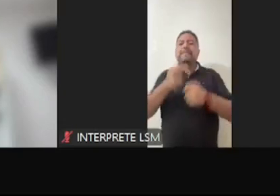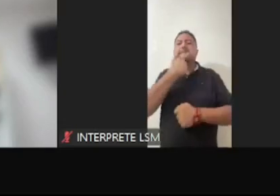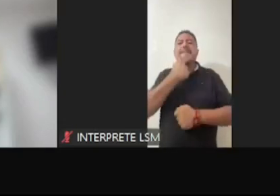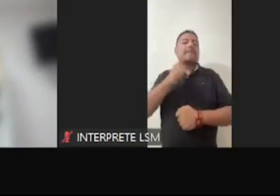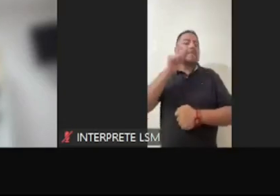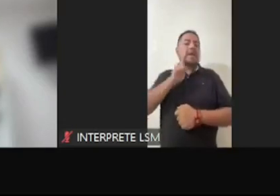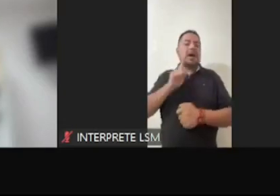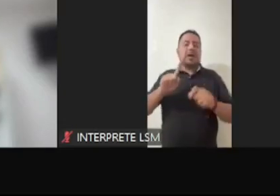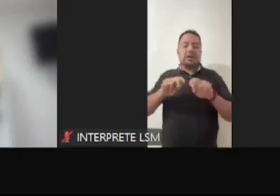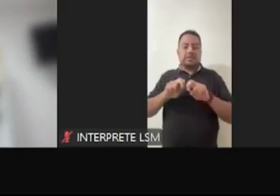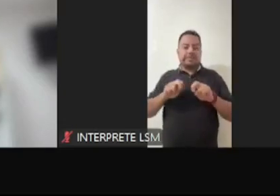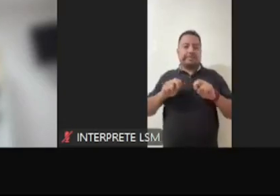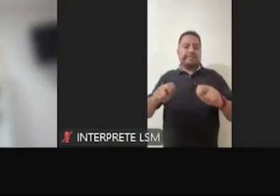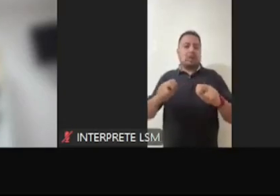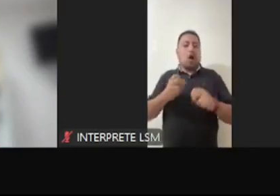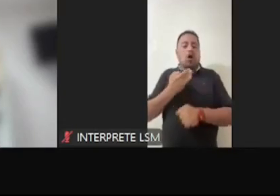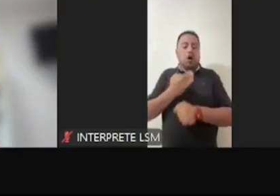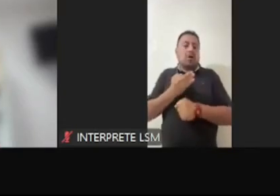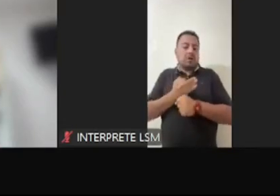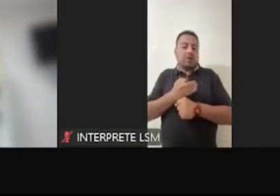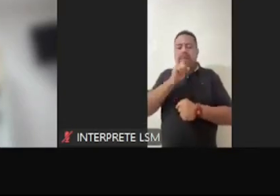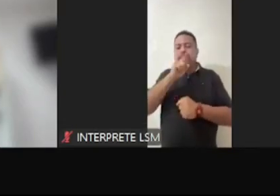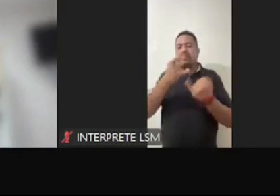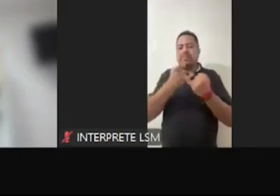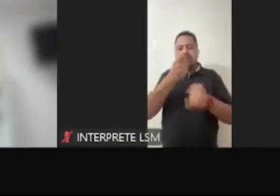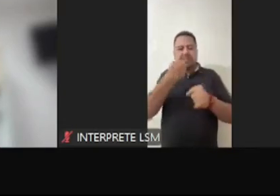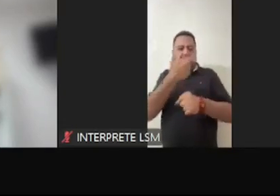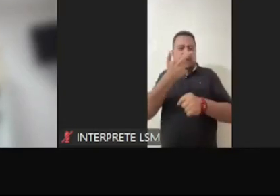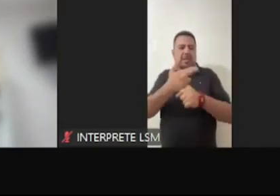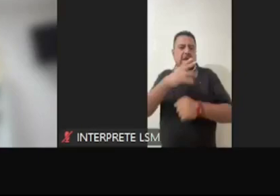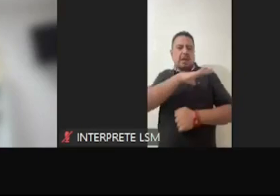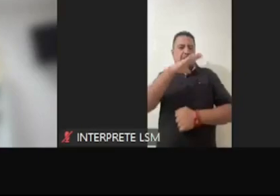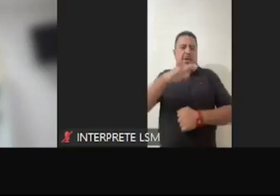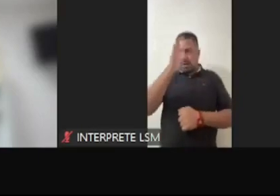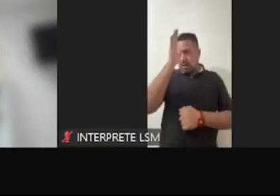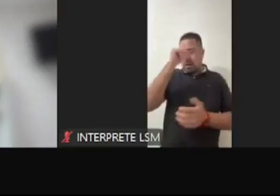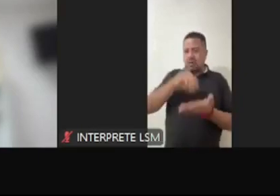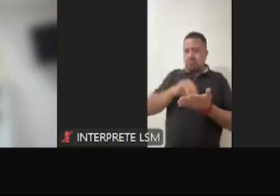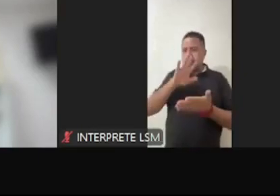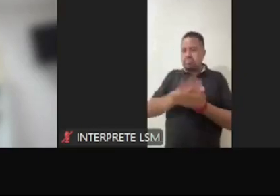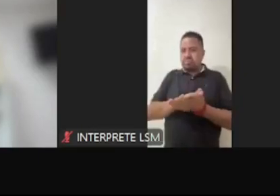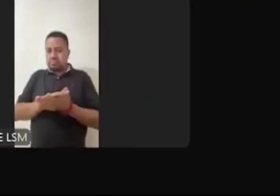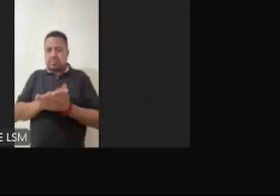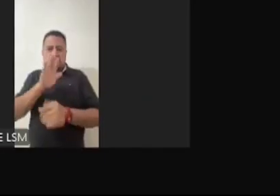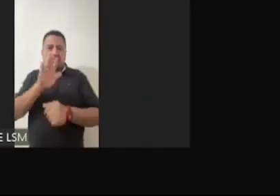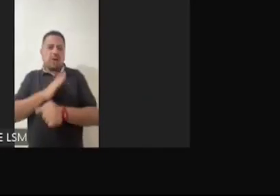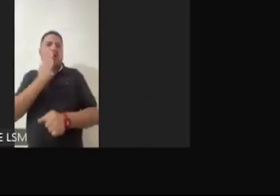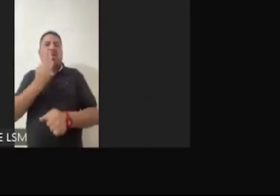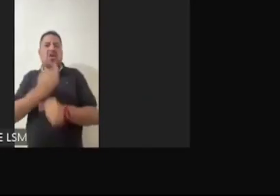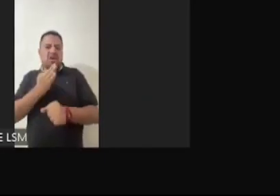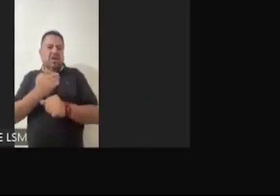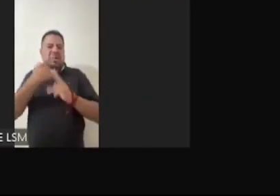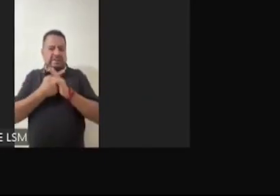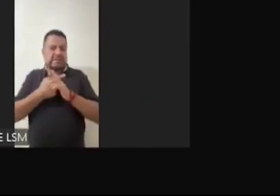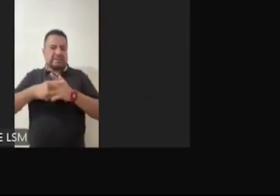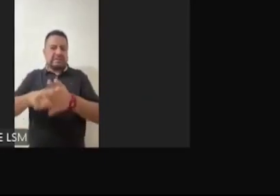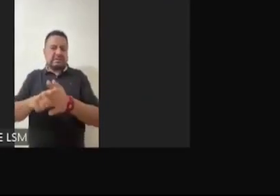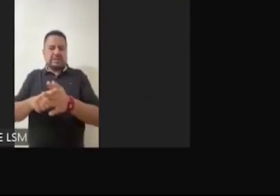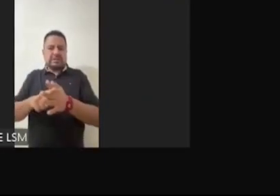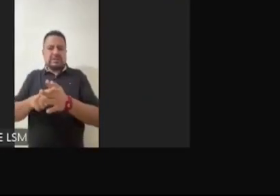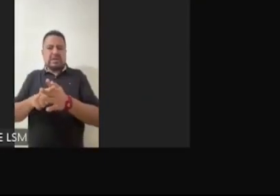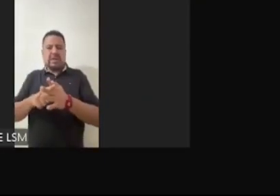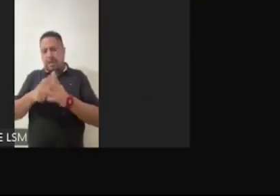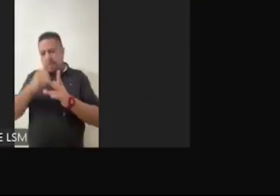integrantes de este pleno y a la secretaria general de acuerdos a efecto de iniciar la sesión de resolución